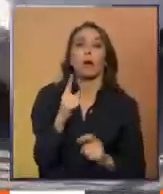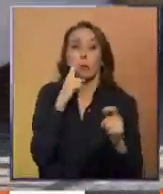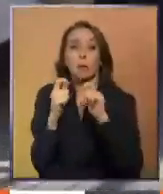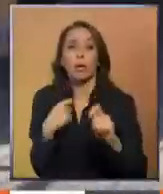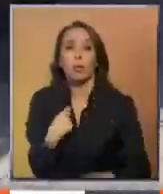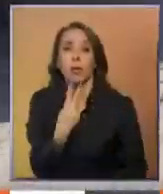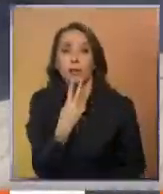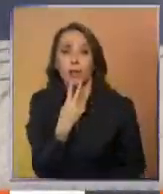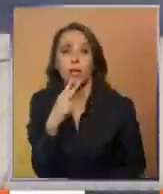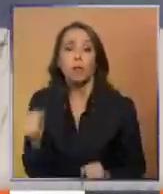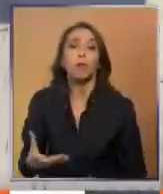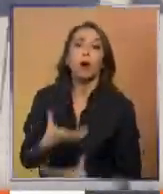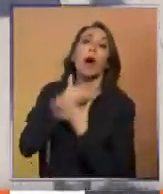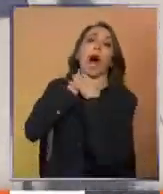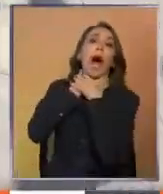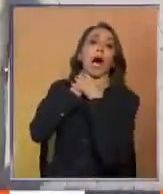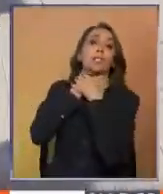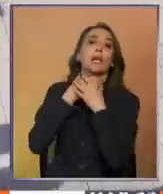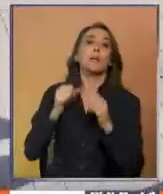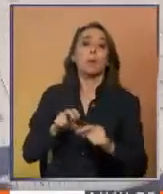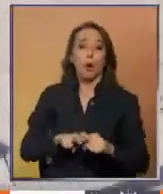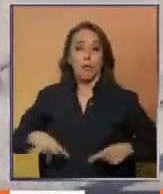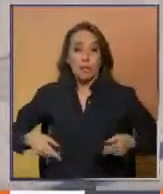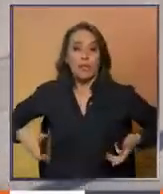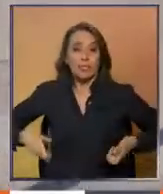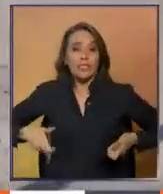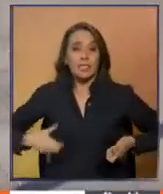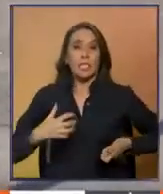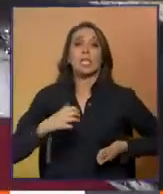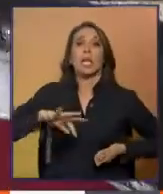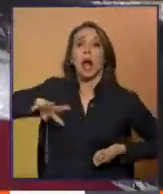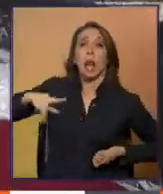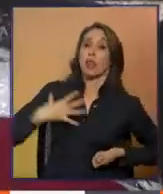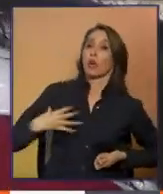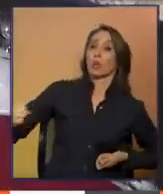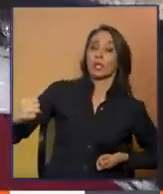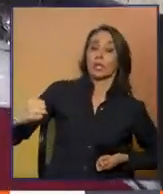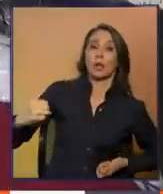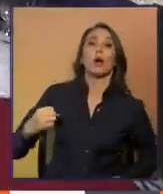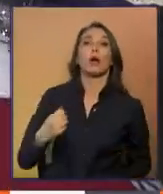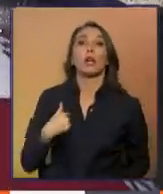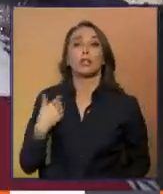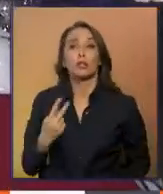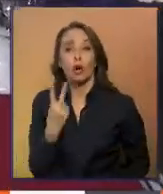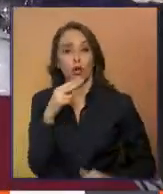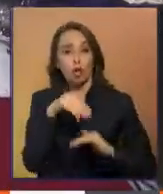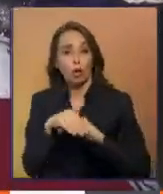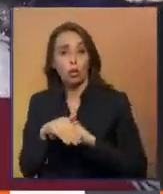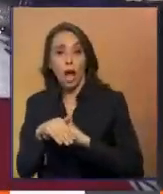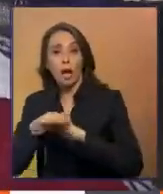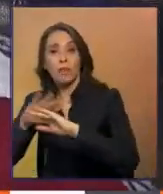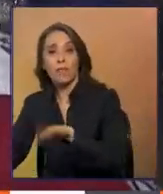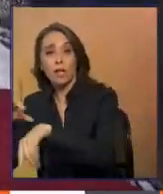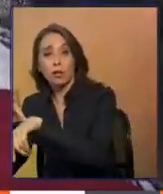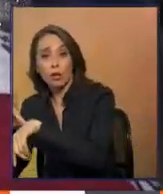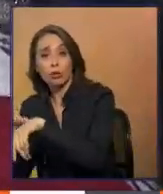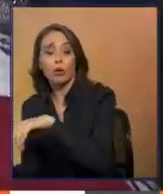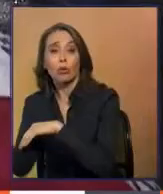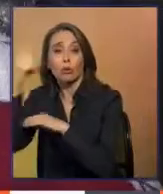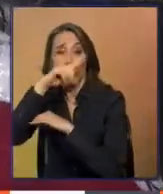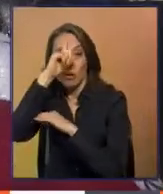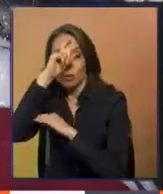me puedan asaltar y quitarme la silla, los malulos. Yo llego a las 2 de la tarde a mi casa, estoy todo el día en el